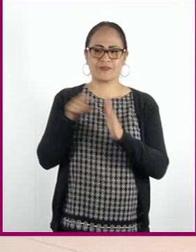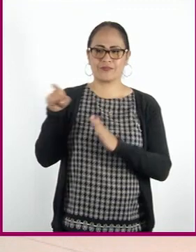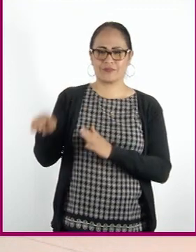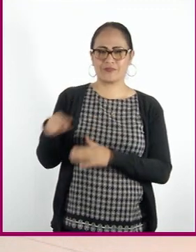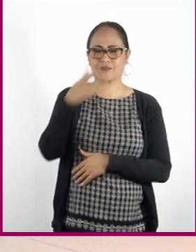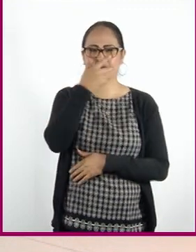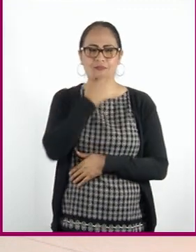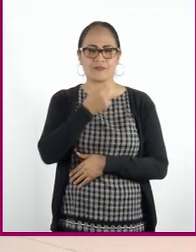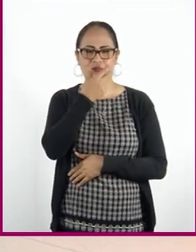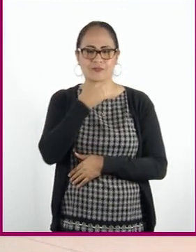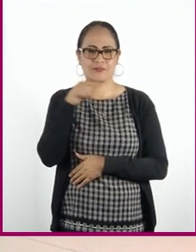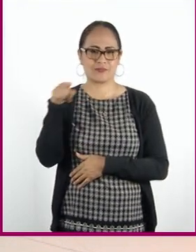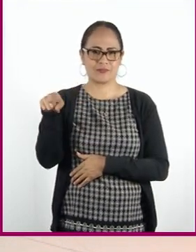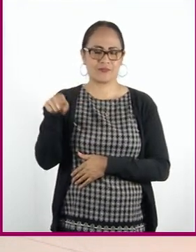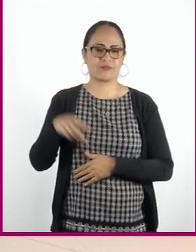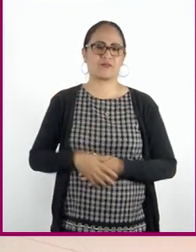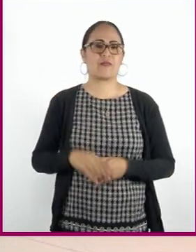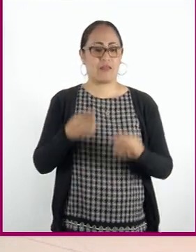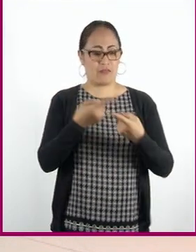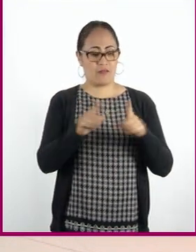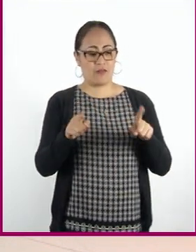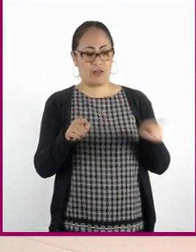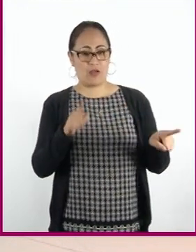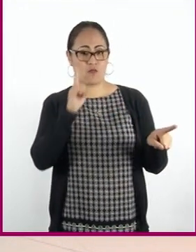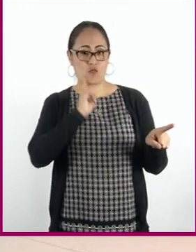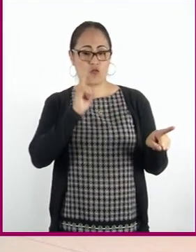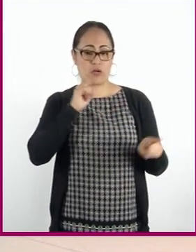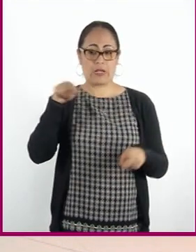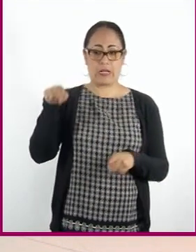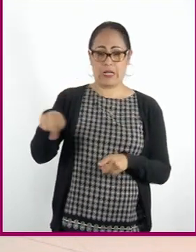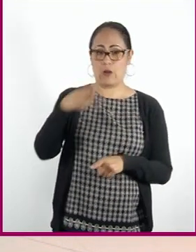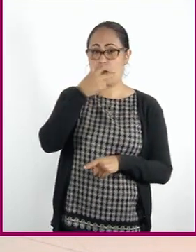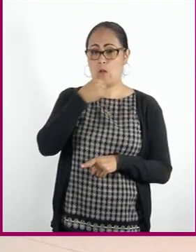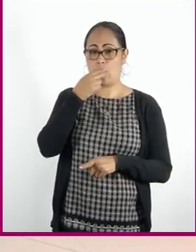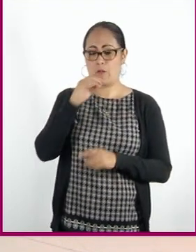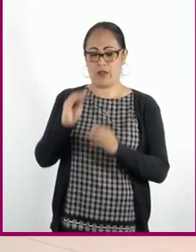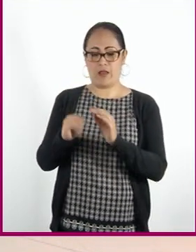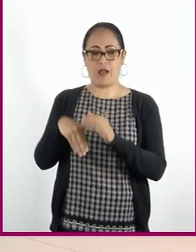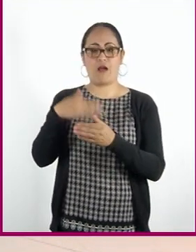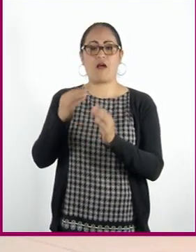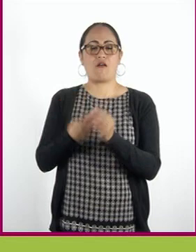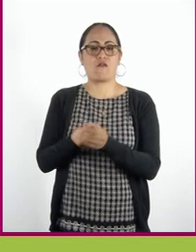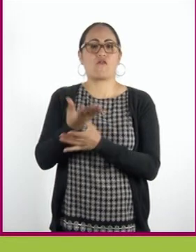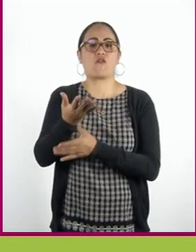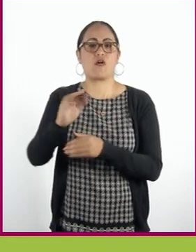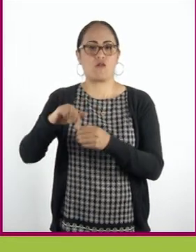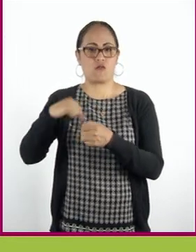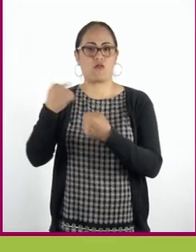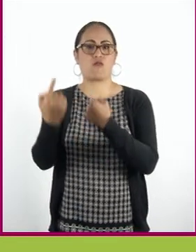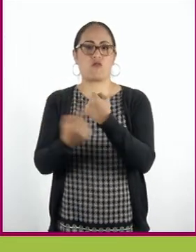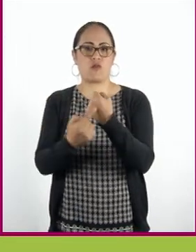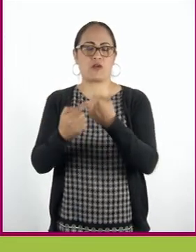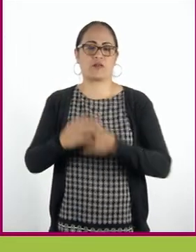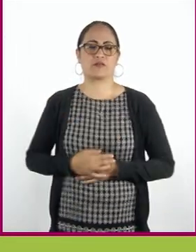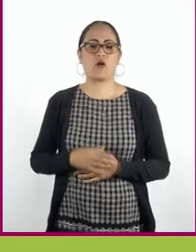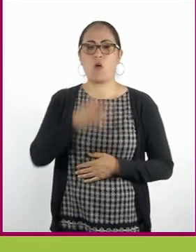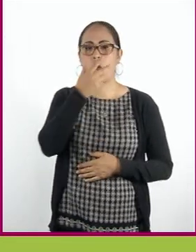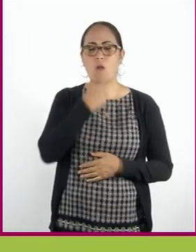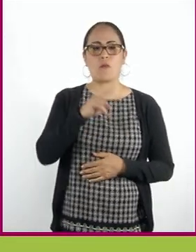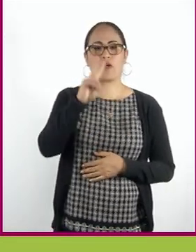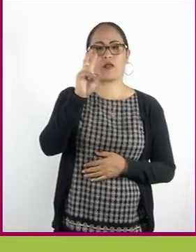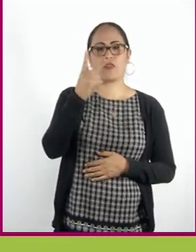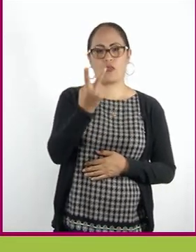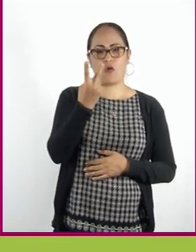masculino, el cual, a diferencia de la mujer, es básicamente externo. todo hombre presenta dos